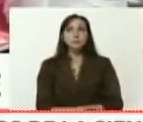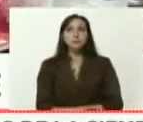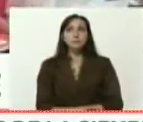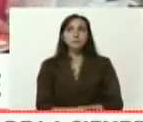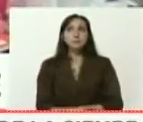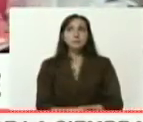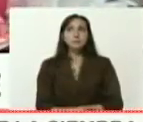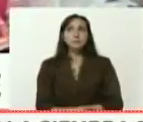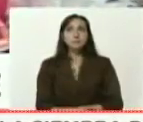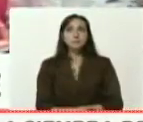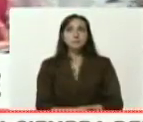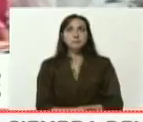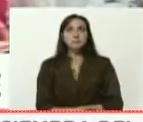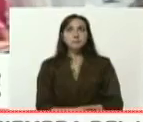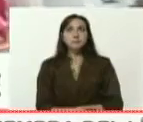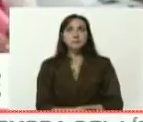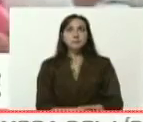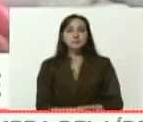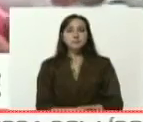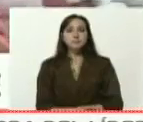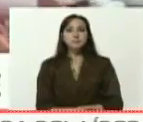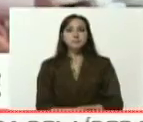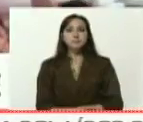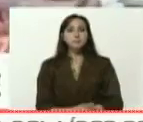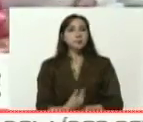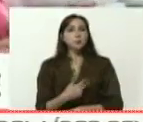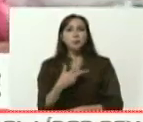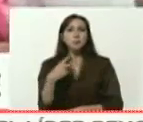porque para mí es muy